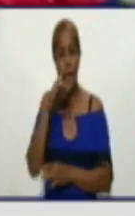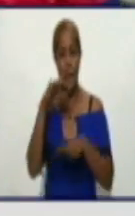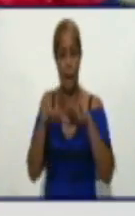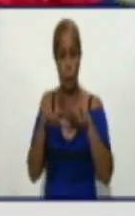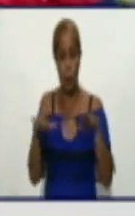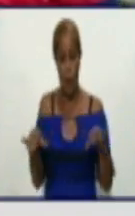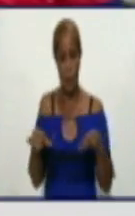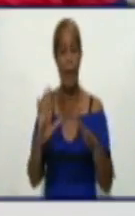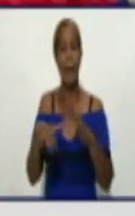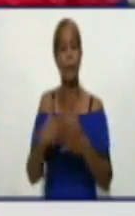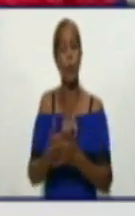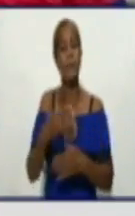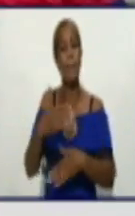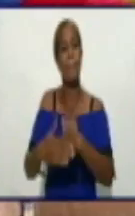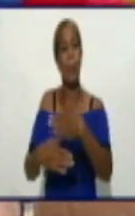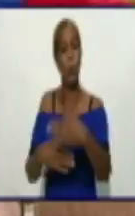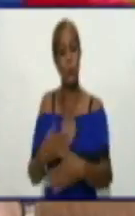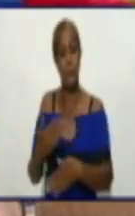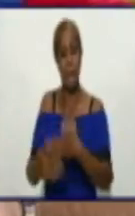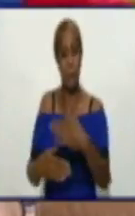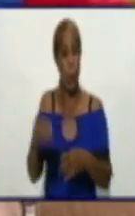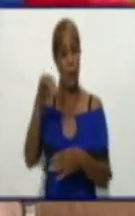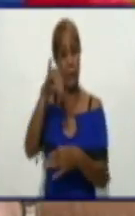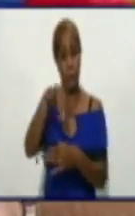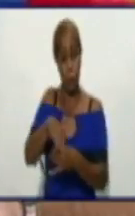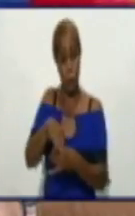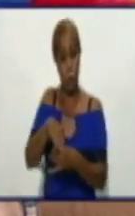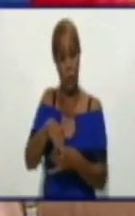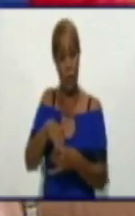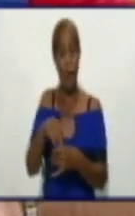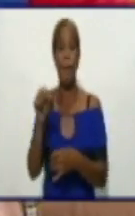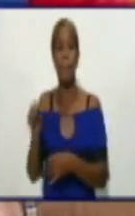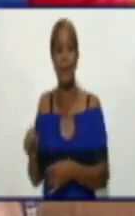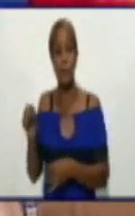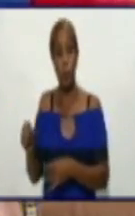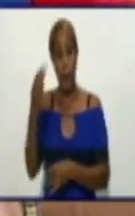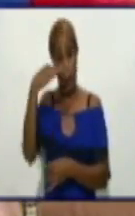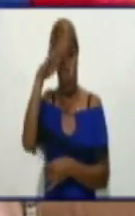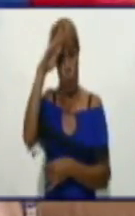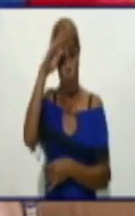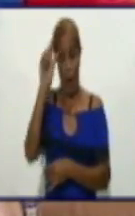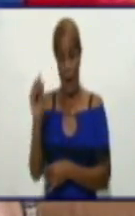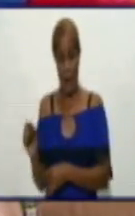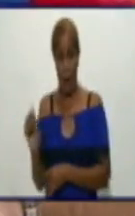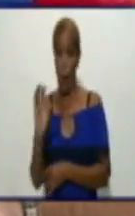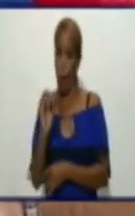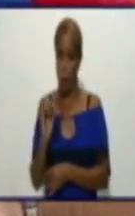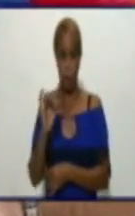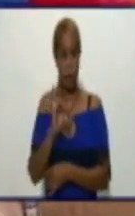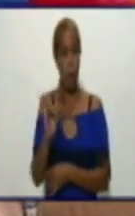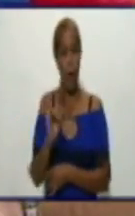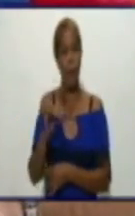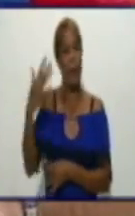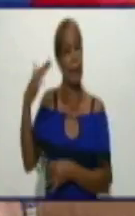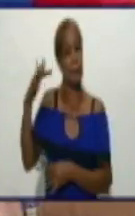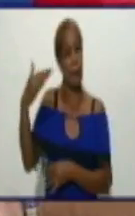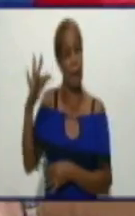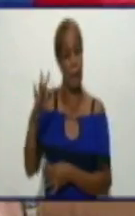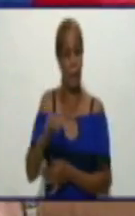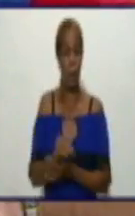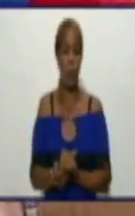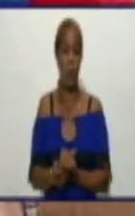ver, el proceso incluye a personas naturales, cubanas y extranjeras. Es decir, que puede ser algún extranjero residente en el país que